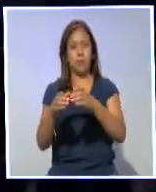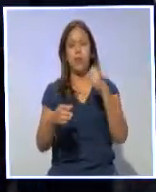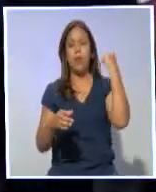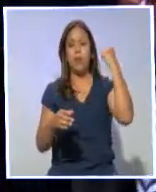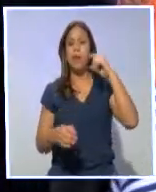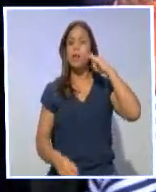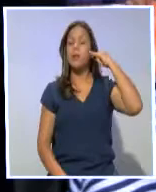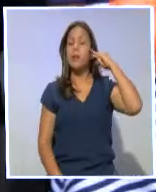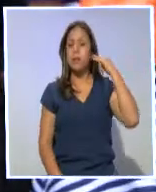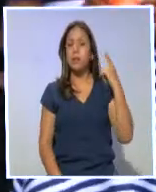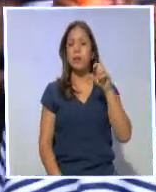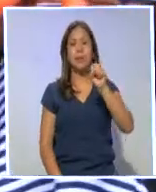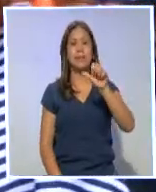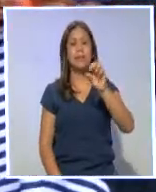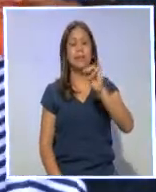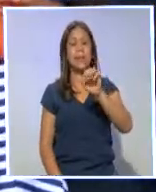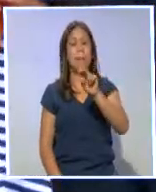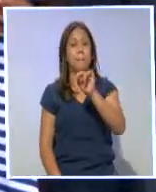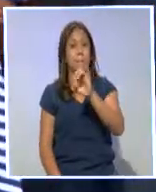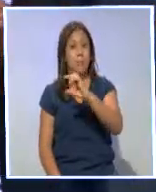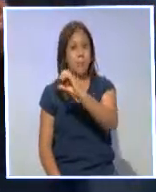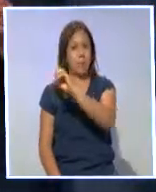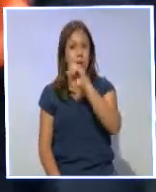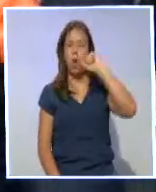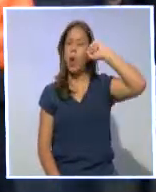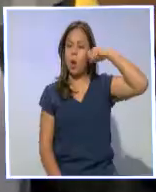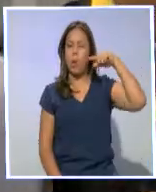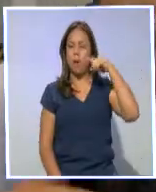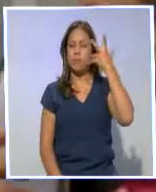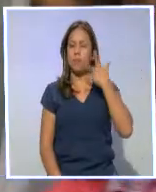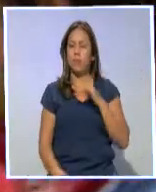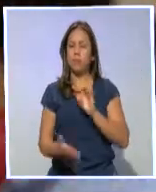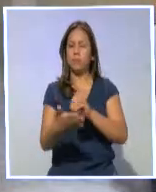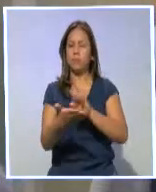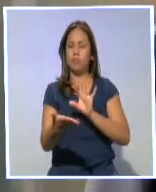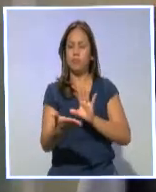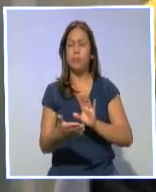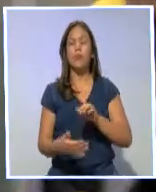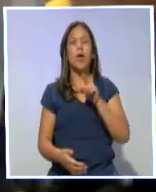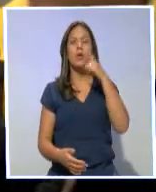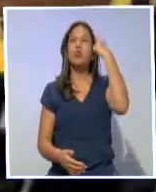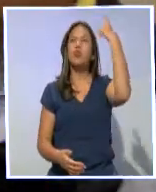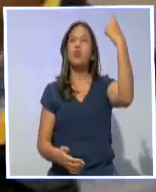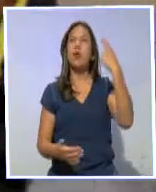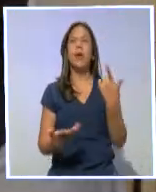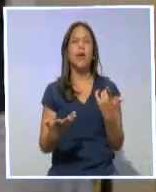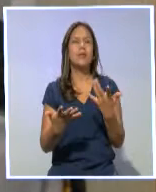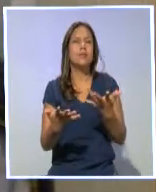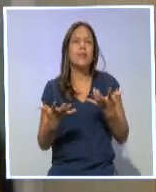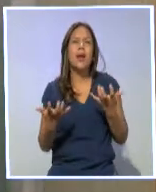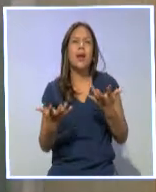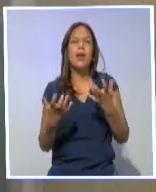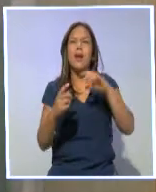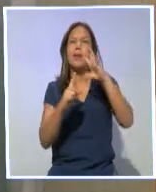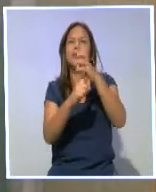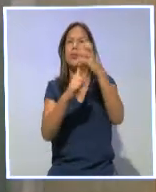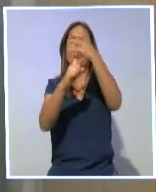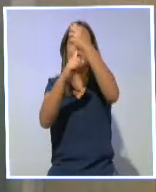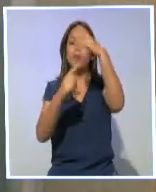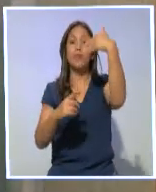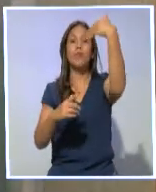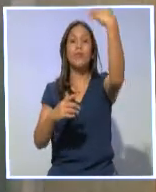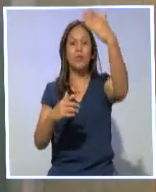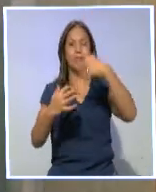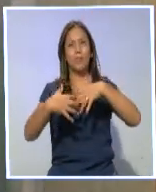y Adolescentes, Franklin Samaniego, recordó esta fecha. Se plasman los sueños y las esperanzas de las niñas de un